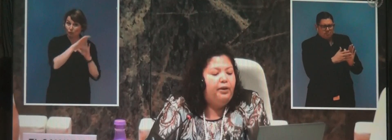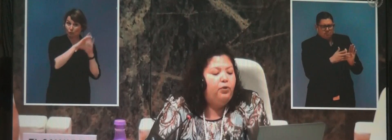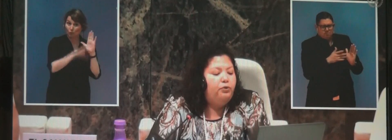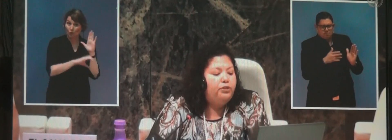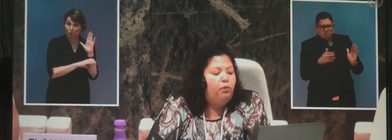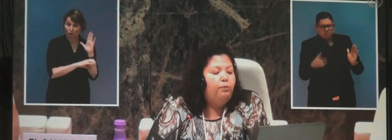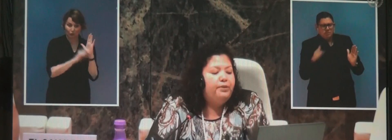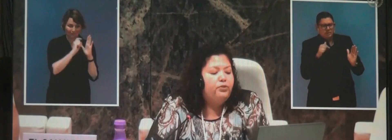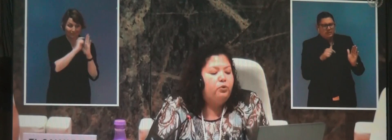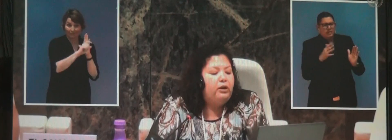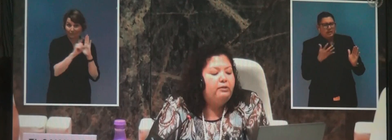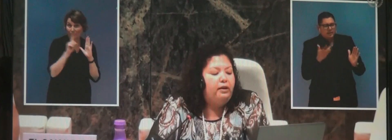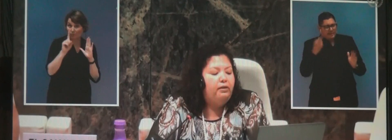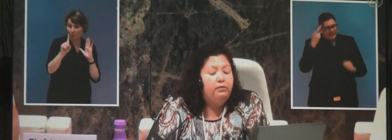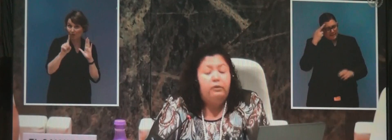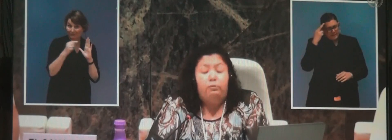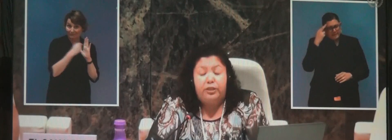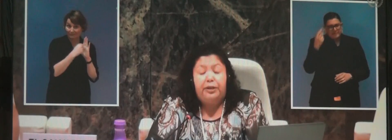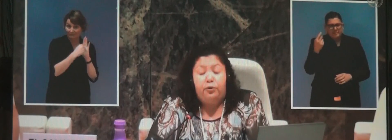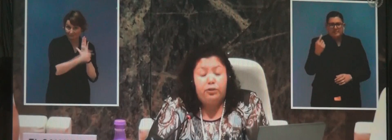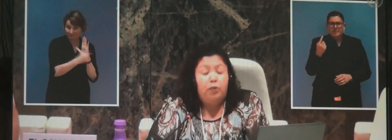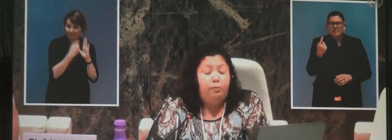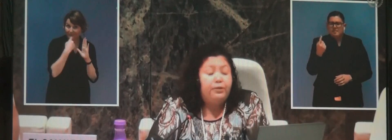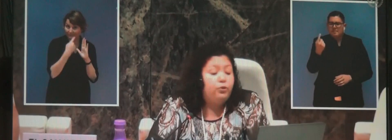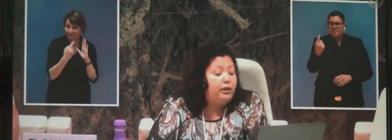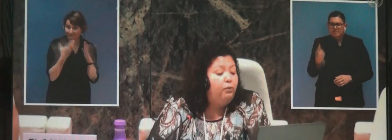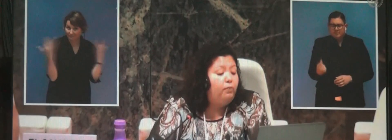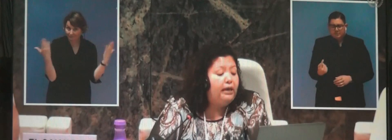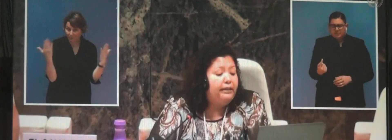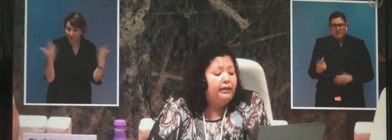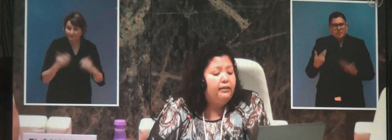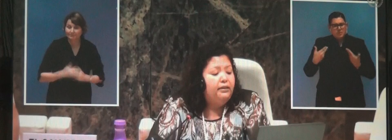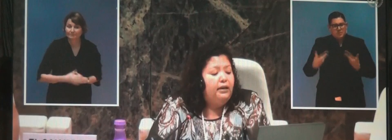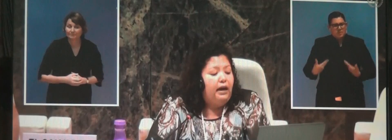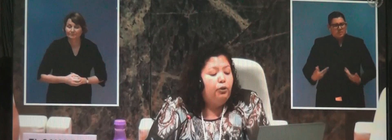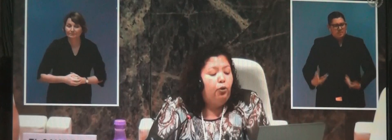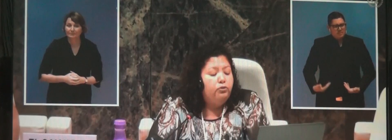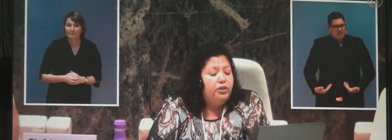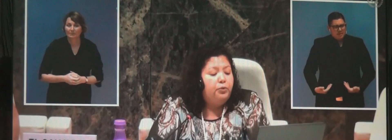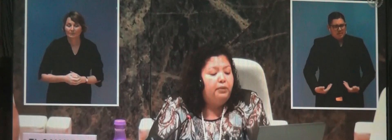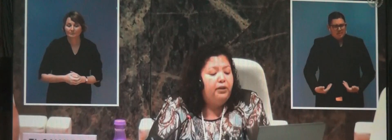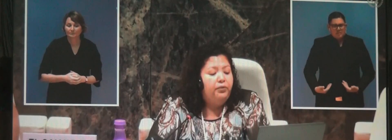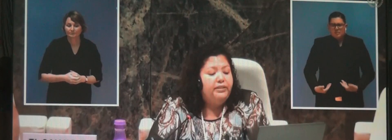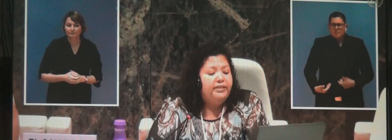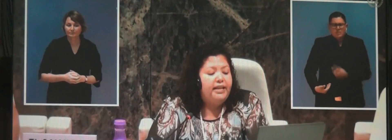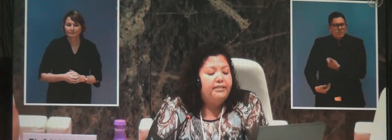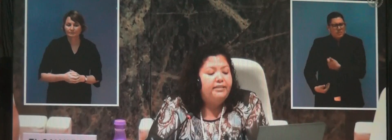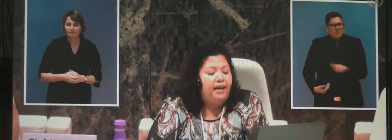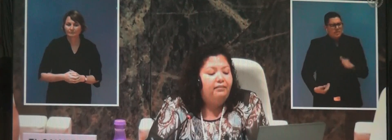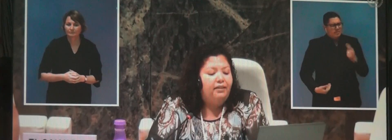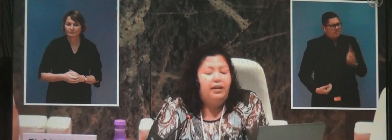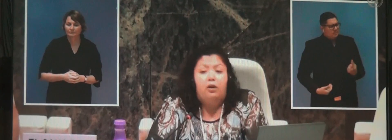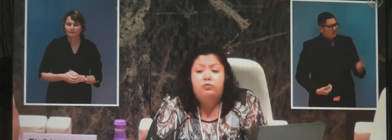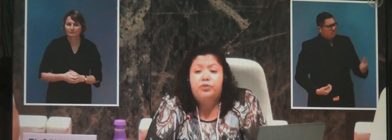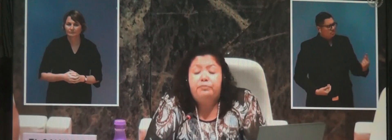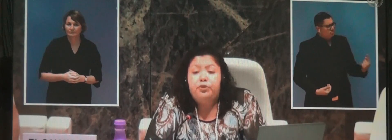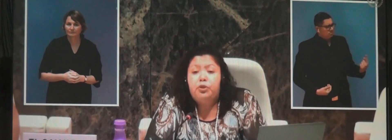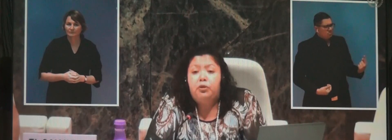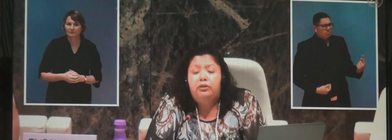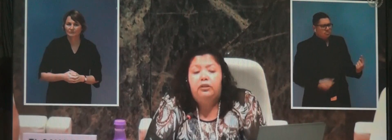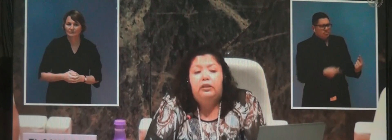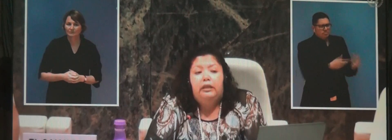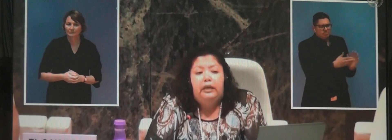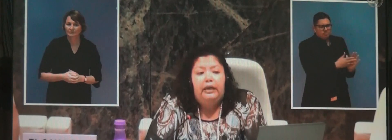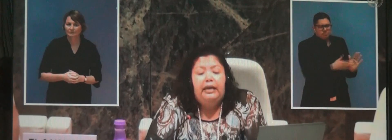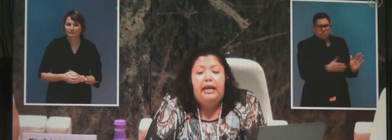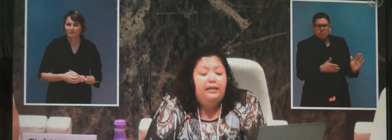que reconoce como se reconoce como persona humana a todo ser humano desde el instante de la